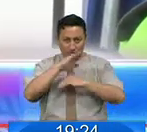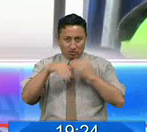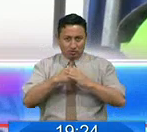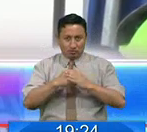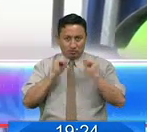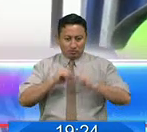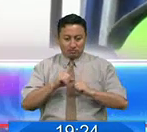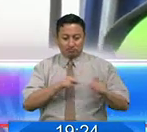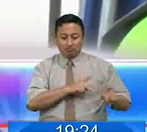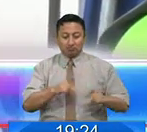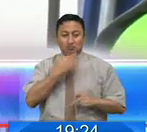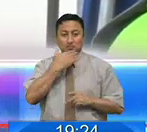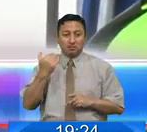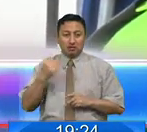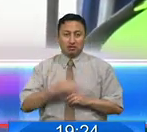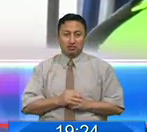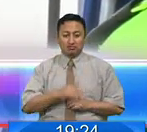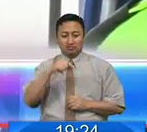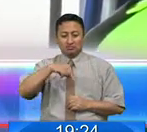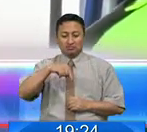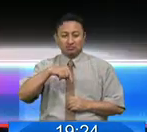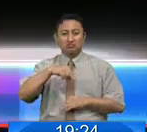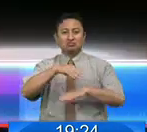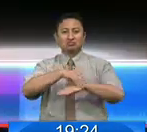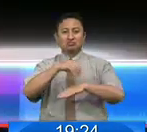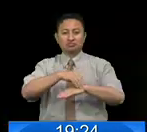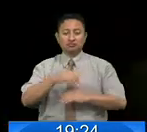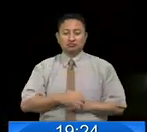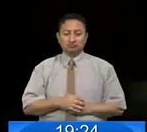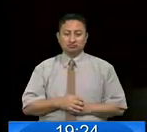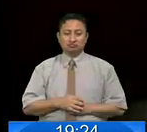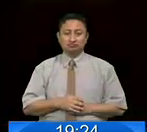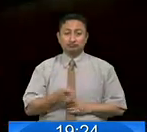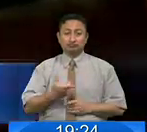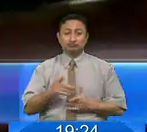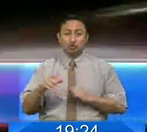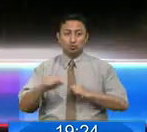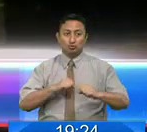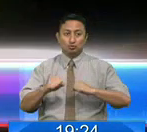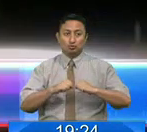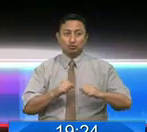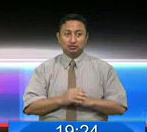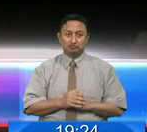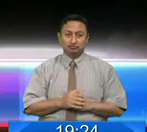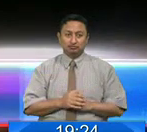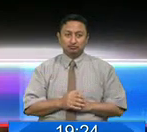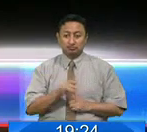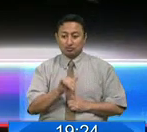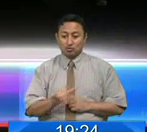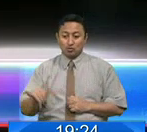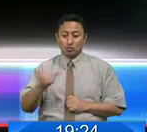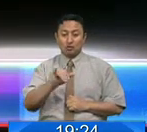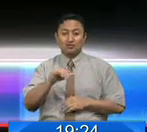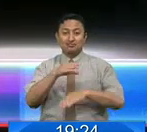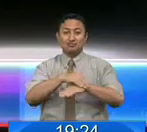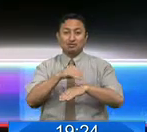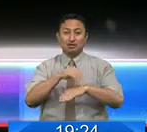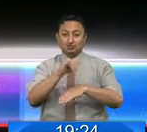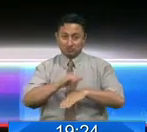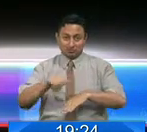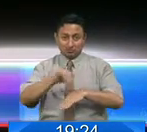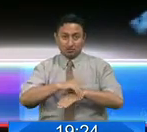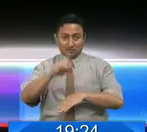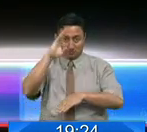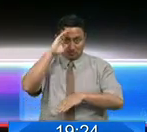cumplimiento al plan de mejora establecido aquí para el cantón que ver en estos operativos que se realizaron de forma simultánea en el cantón quevedo la